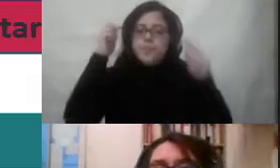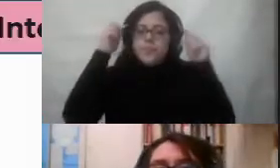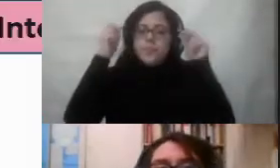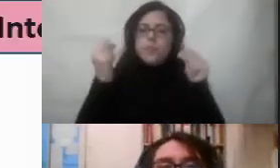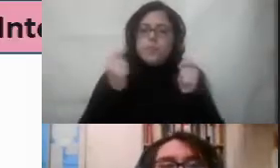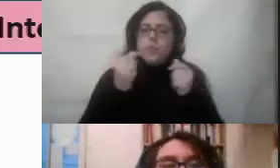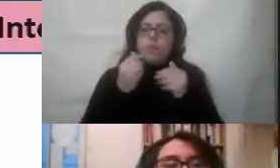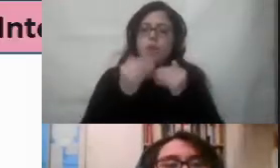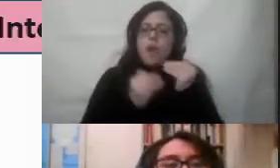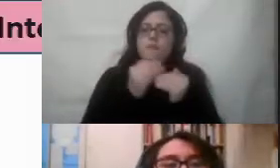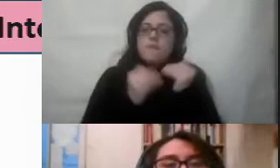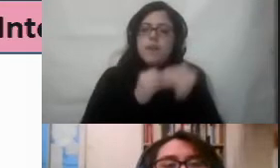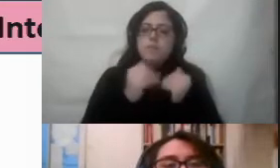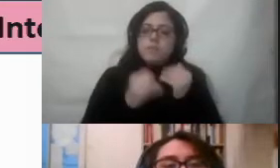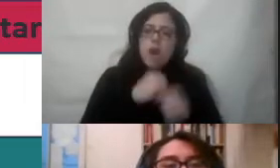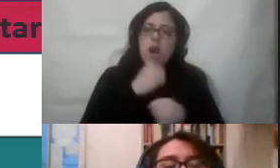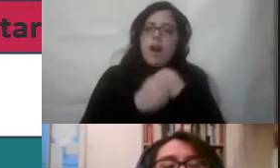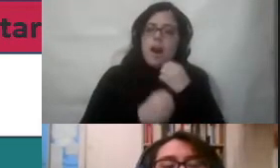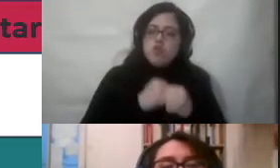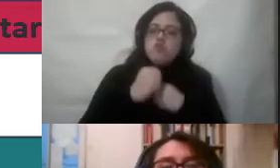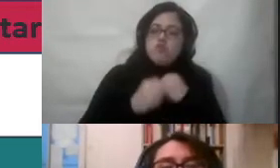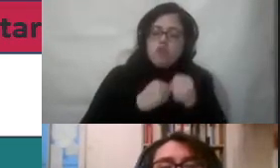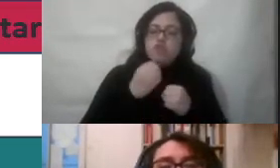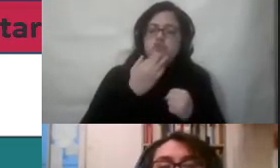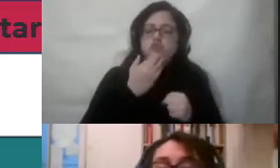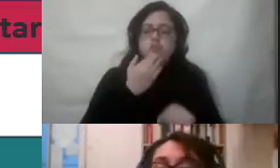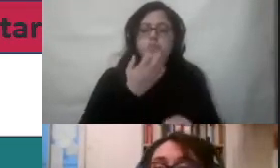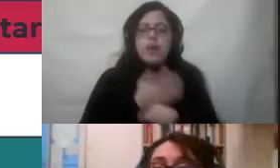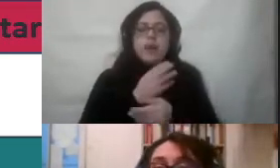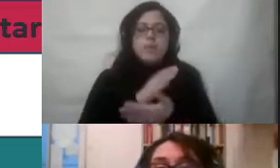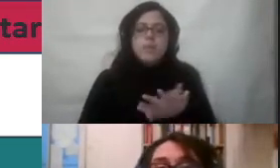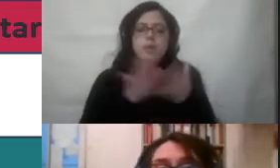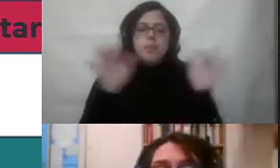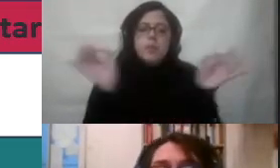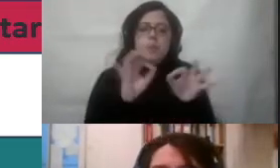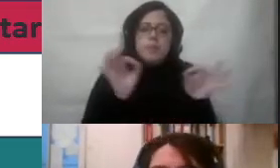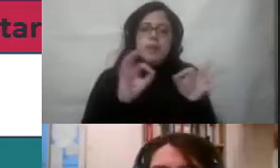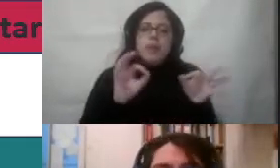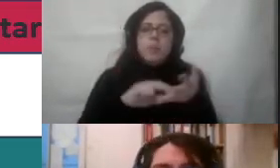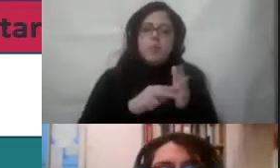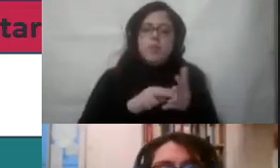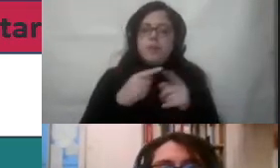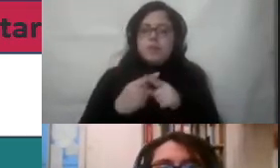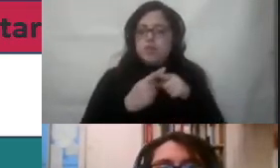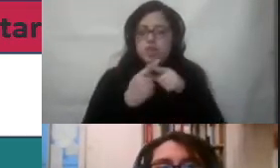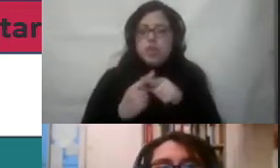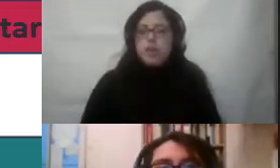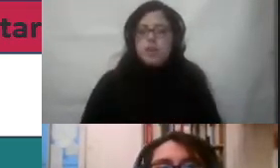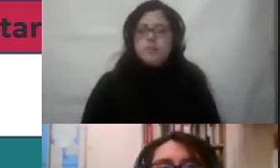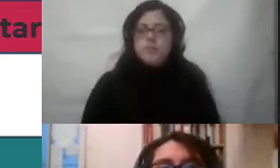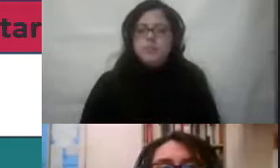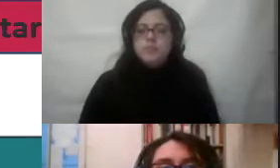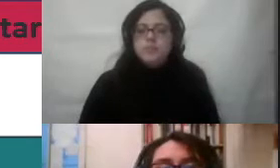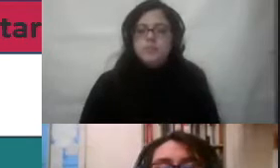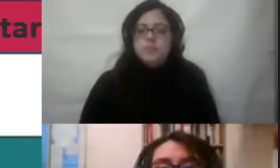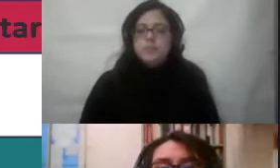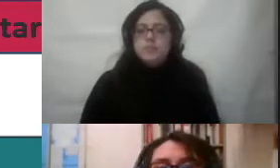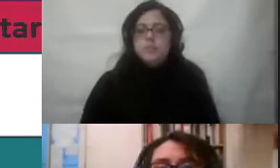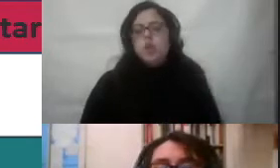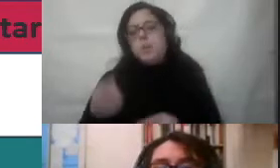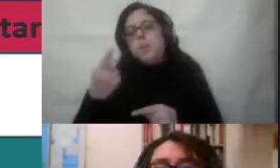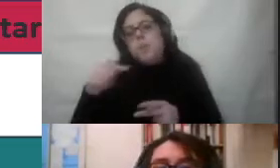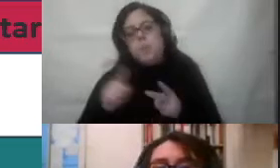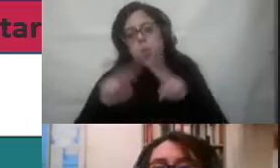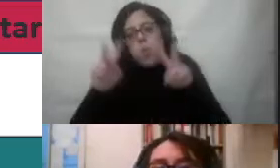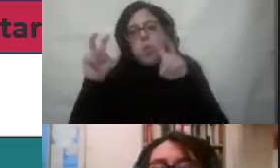de los años. Entonces también tenemos, por ejemplo, explicar problemas sociales, como otra dimensión del pensamiento